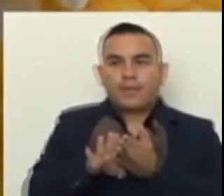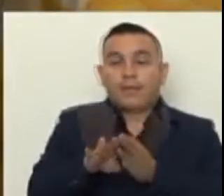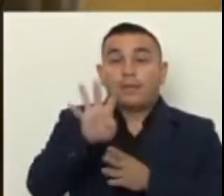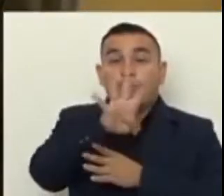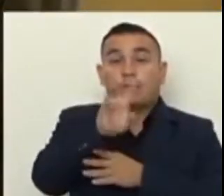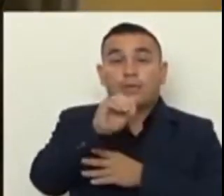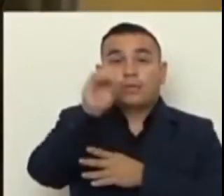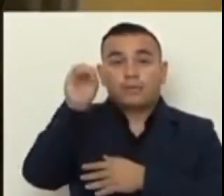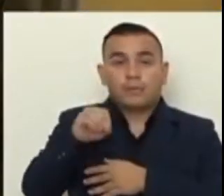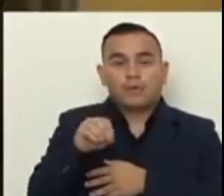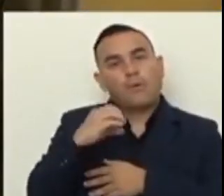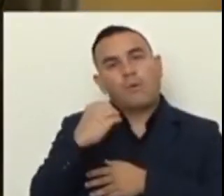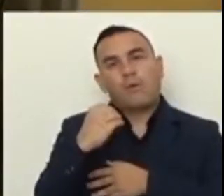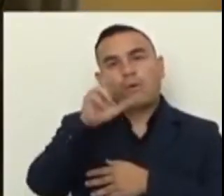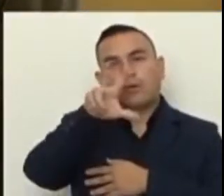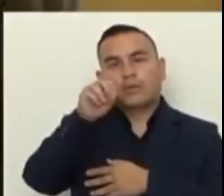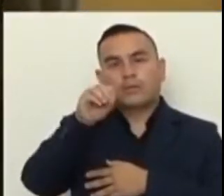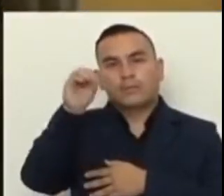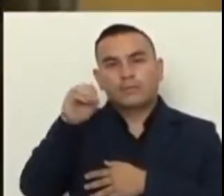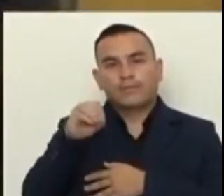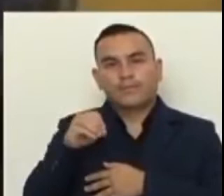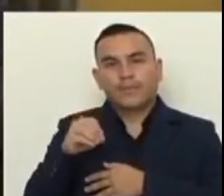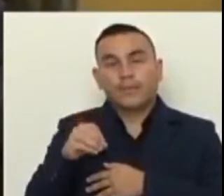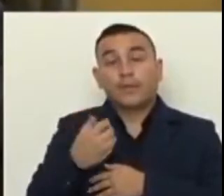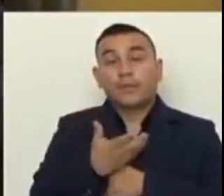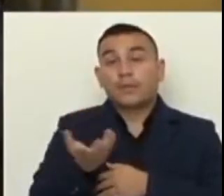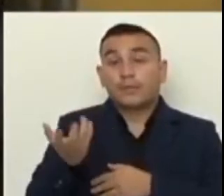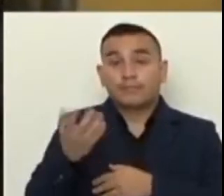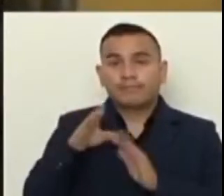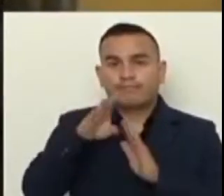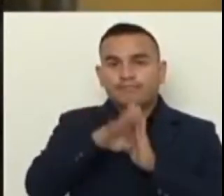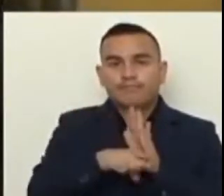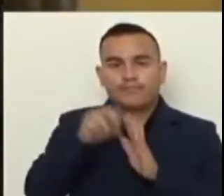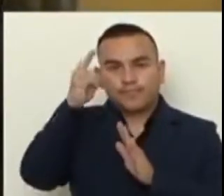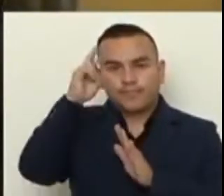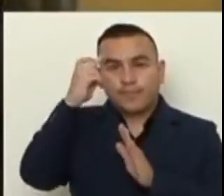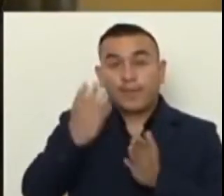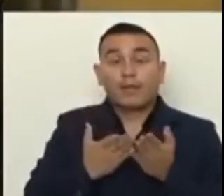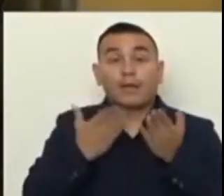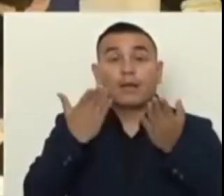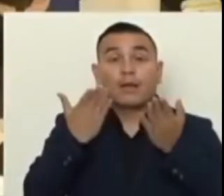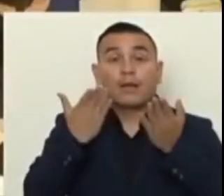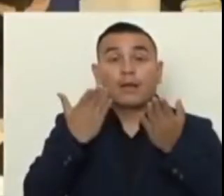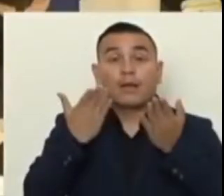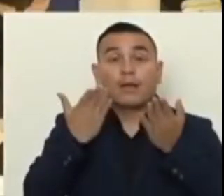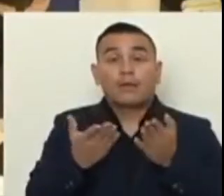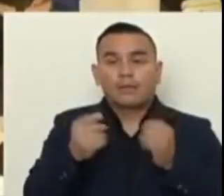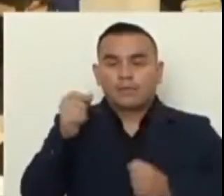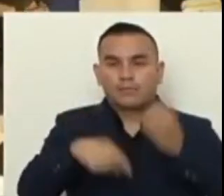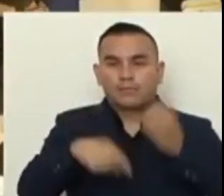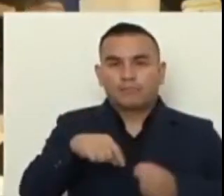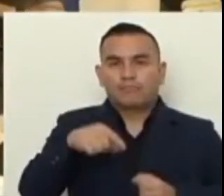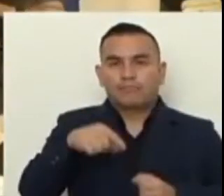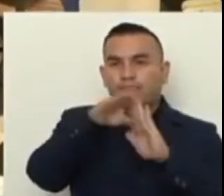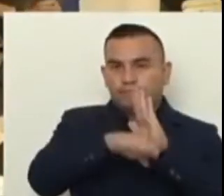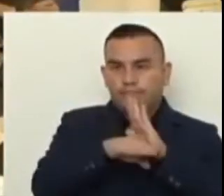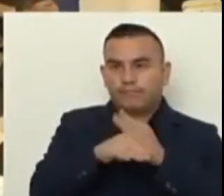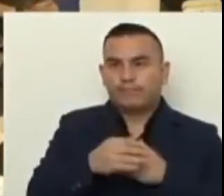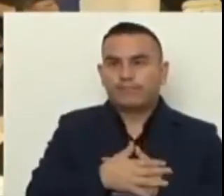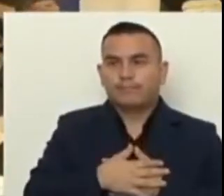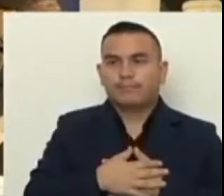eso va a ser un alivio porque tampoco pagan, ¿verdad? Entonces, yo creo que el impacto de esa medida va a ser bastante limitado